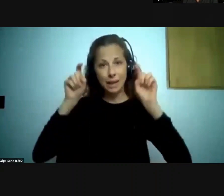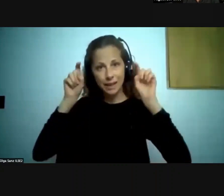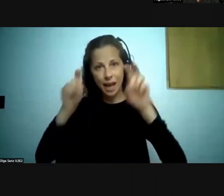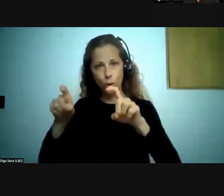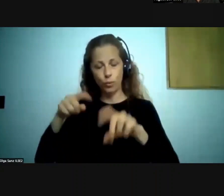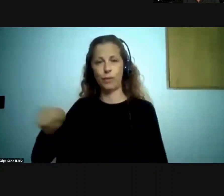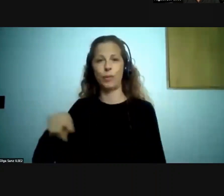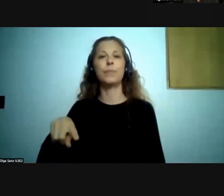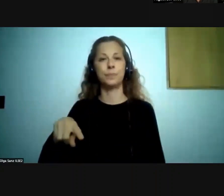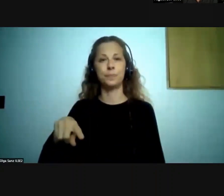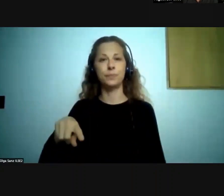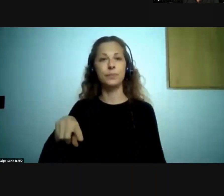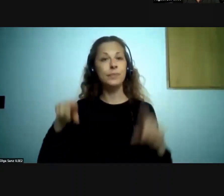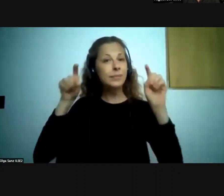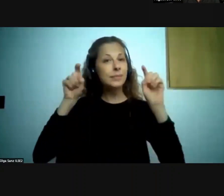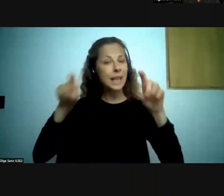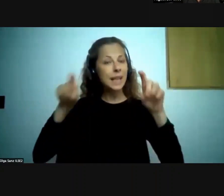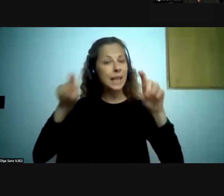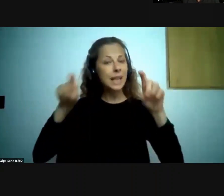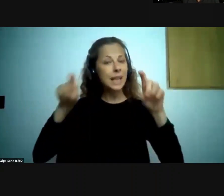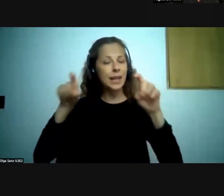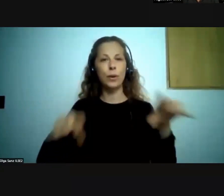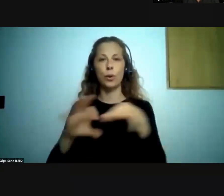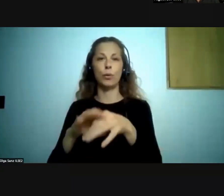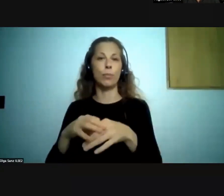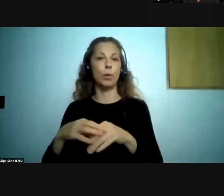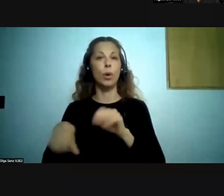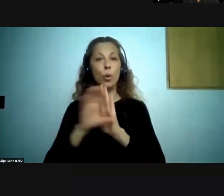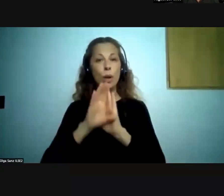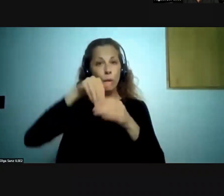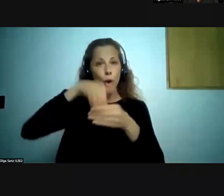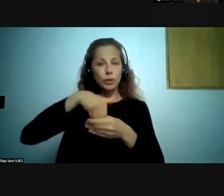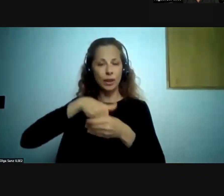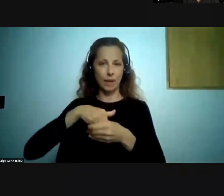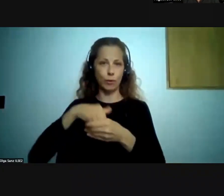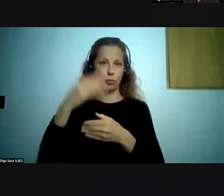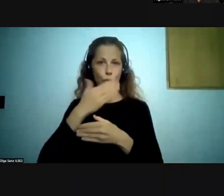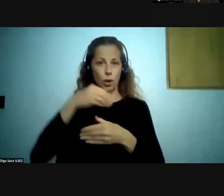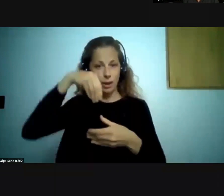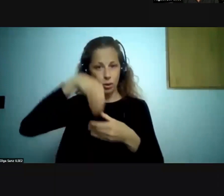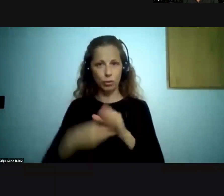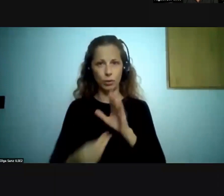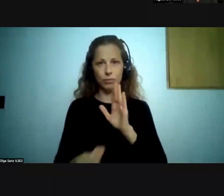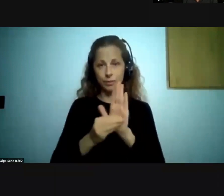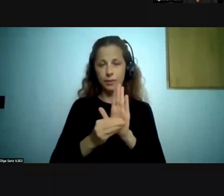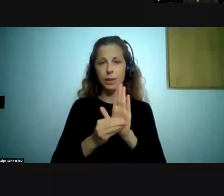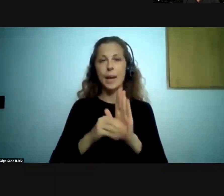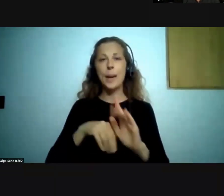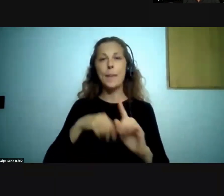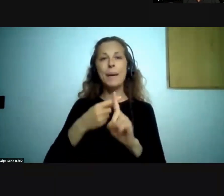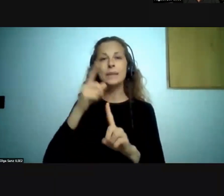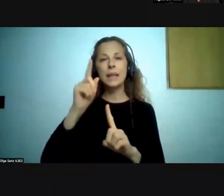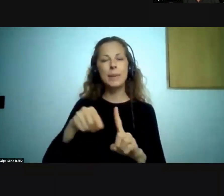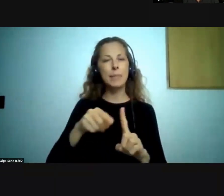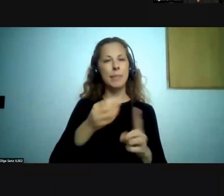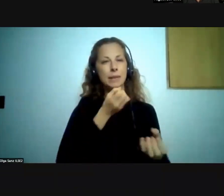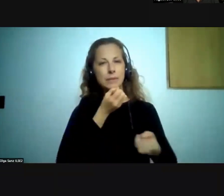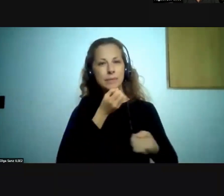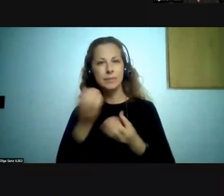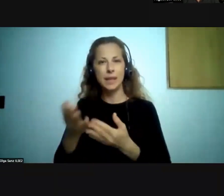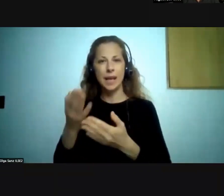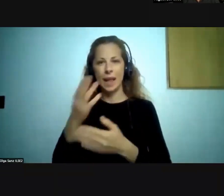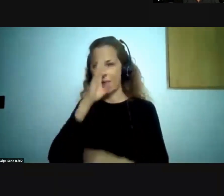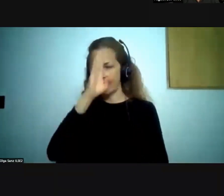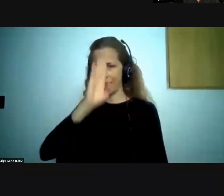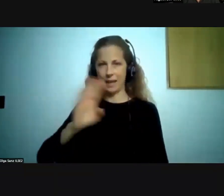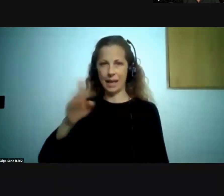de lo que es el currículum, pero también dirigiéndonos de una manera más directa con un mensaje más específico a